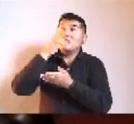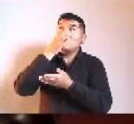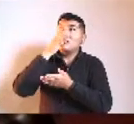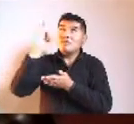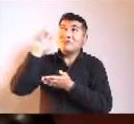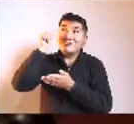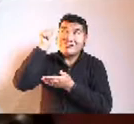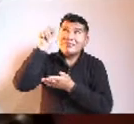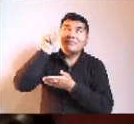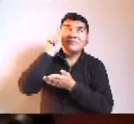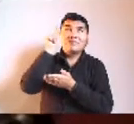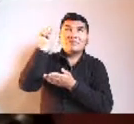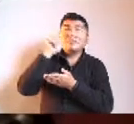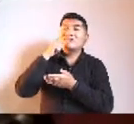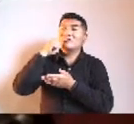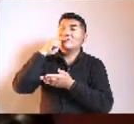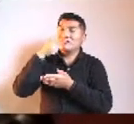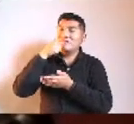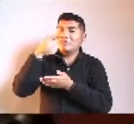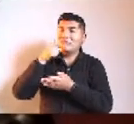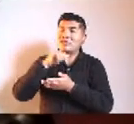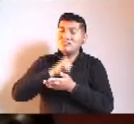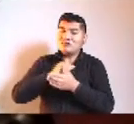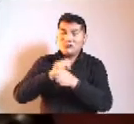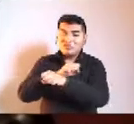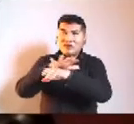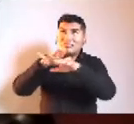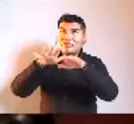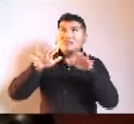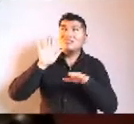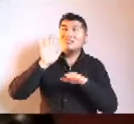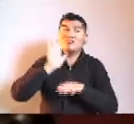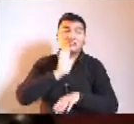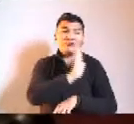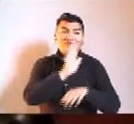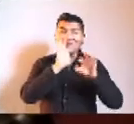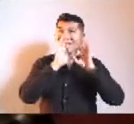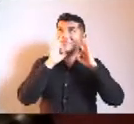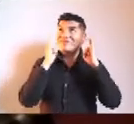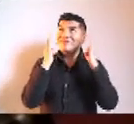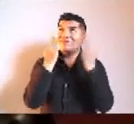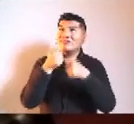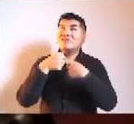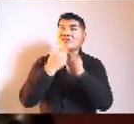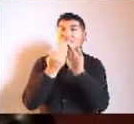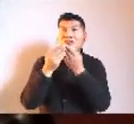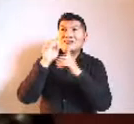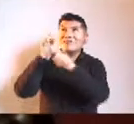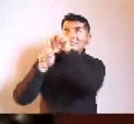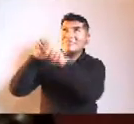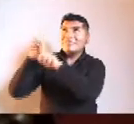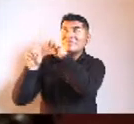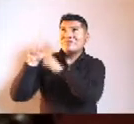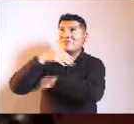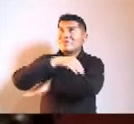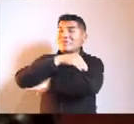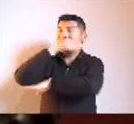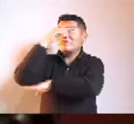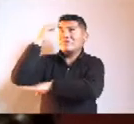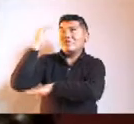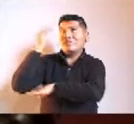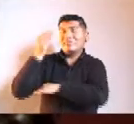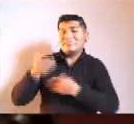ti mismo diciendo: yo multiplicaré su descendencia como las estrellas del cielo y les